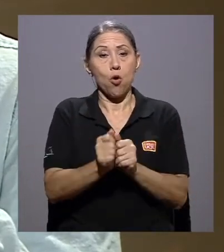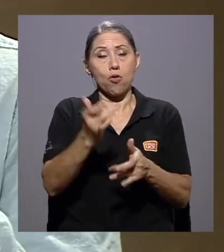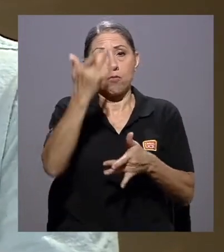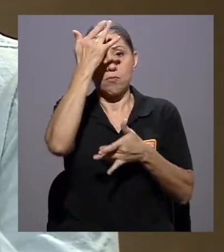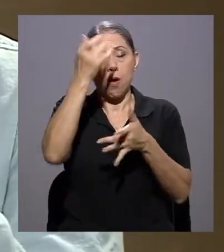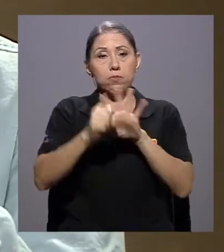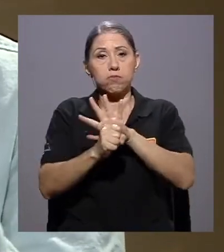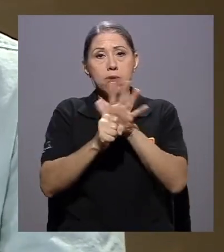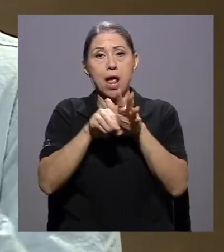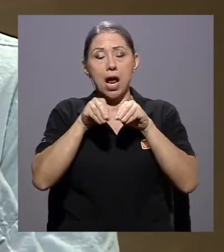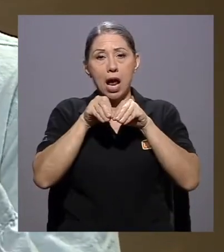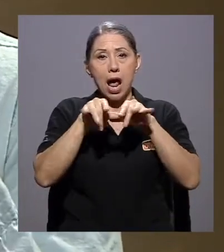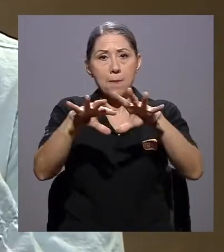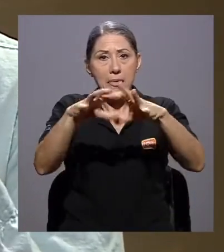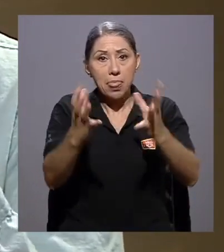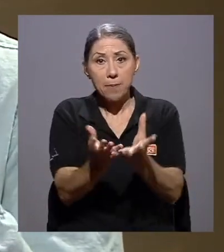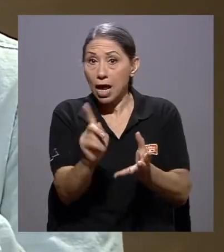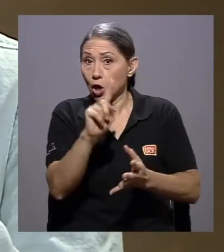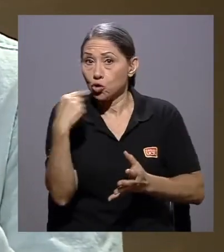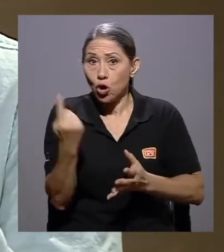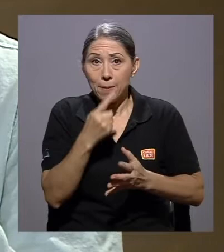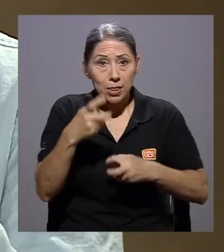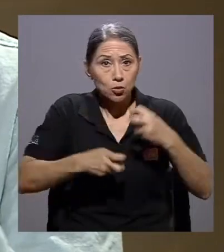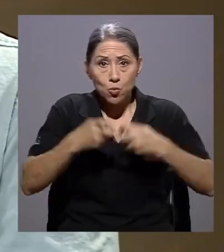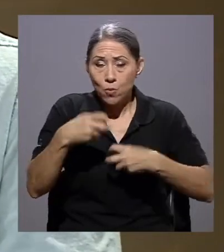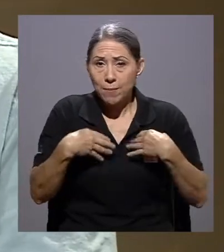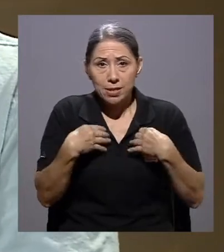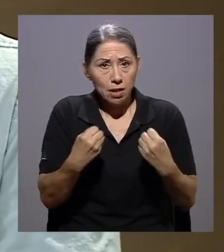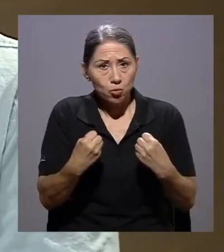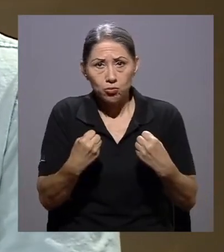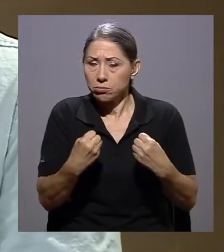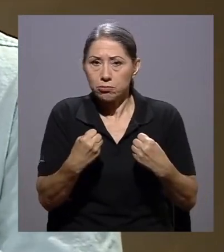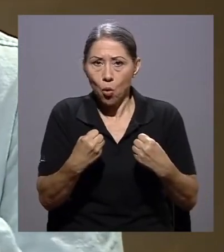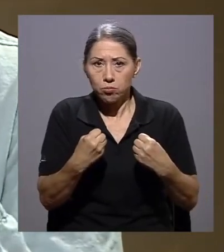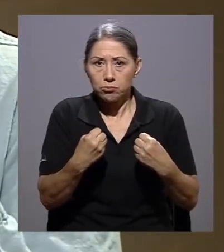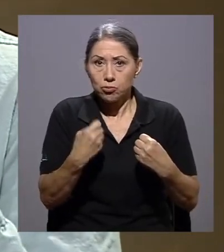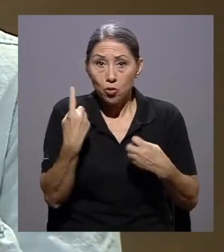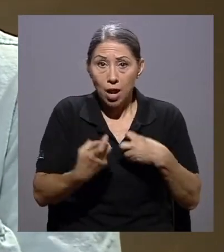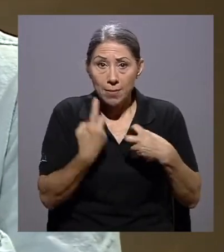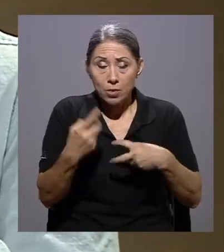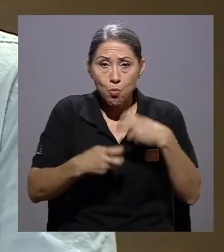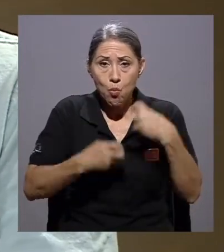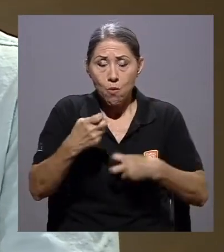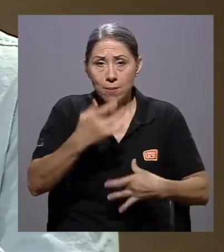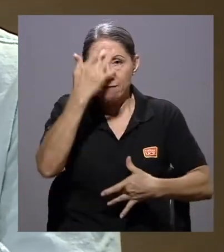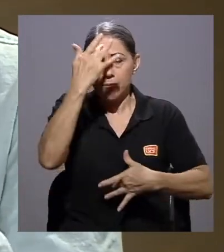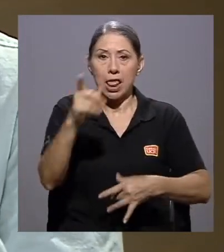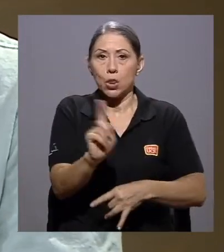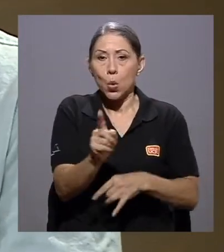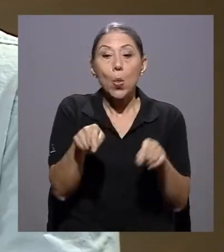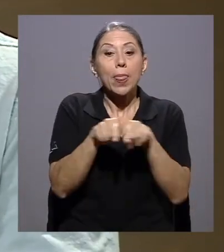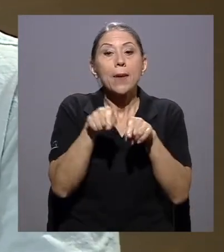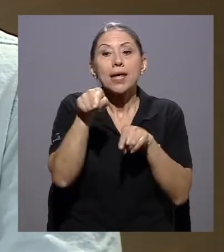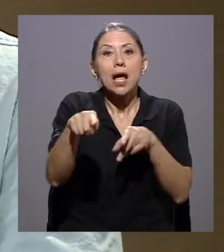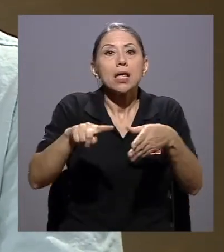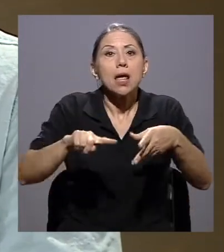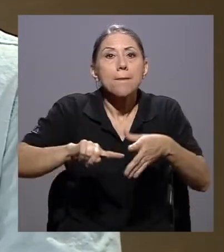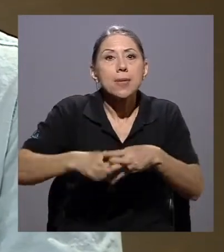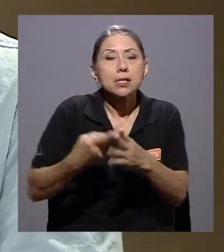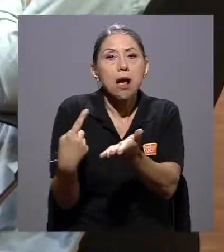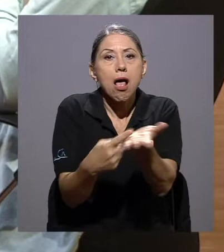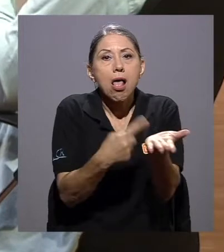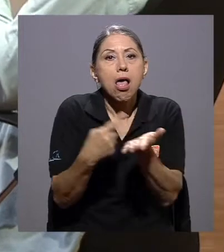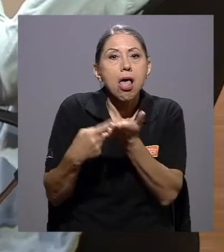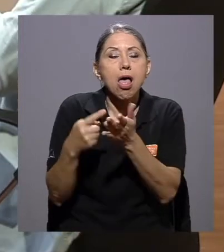una cuestión sanitaria, eso ha quedado claro, sino que entran en disputa visiones del país, visiones de la